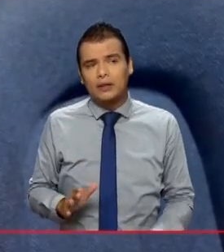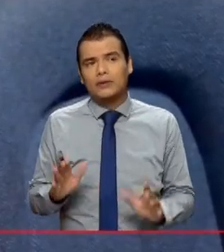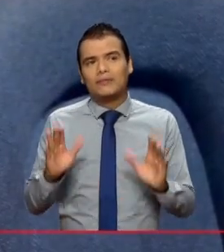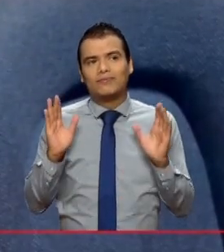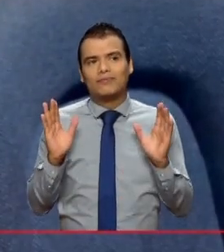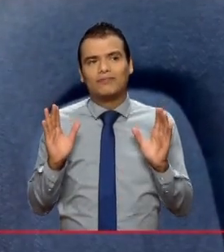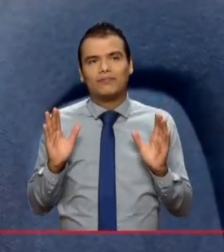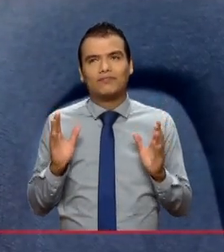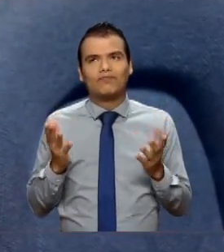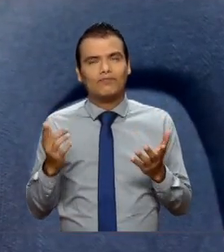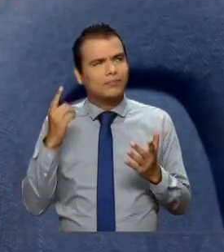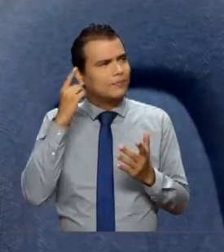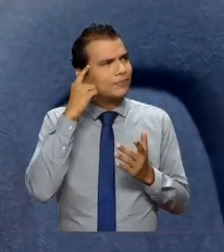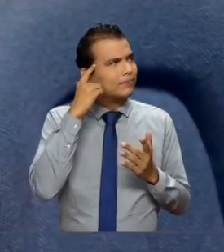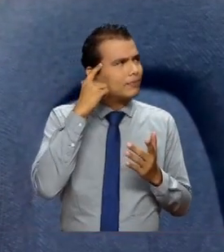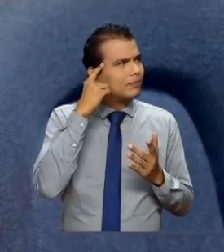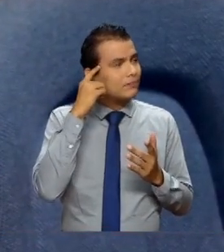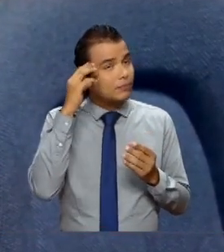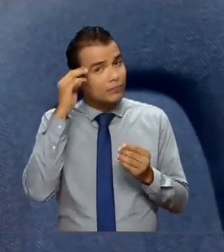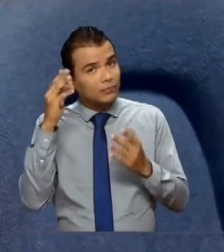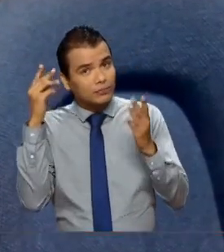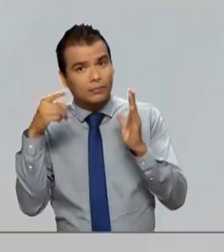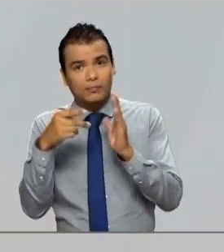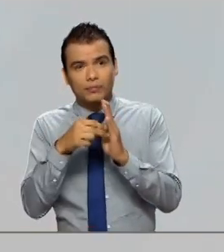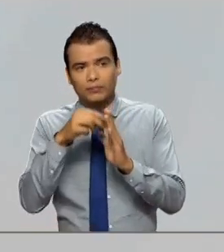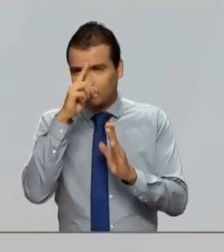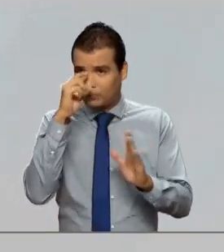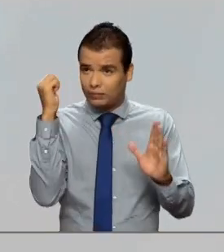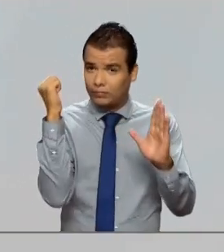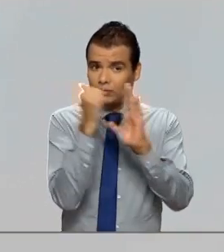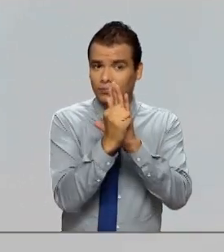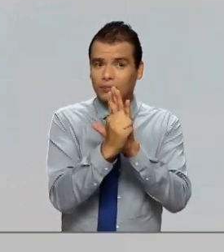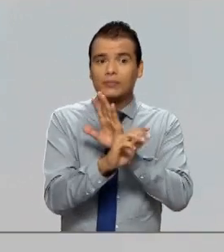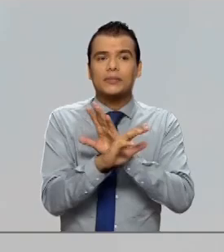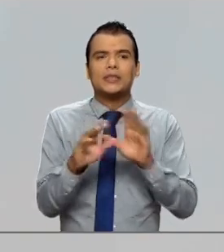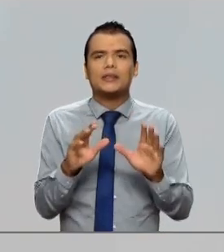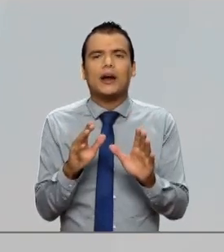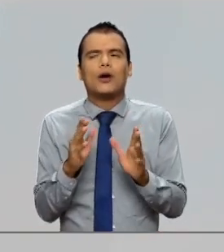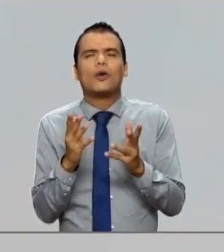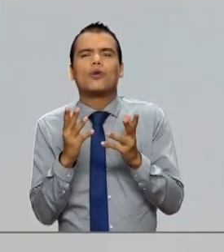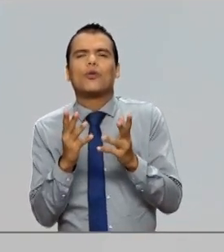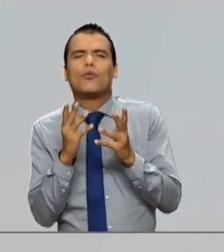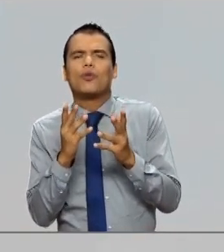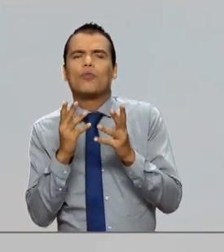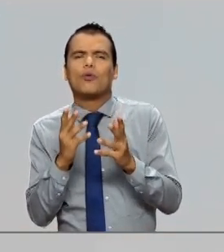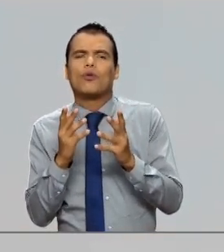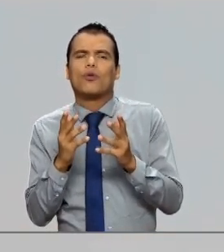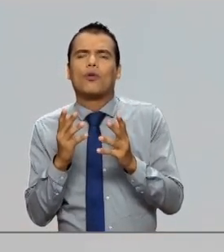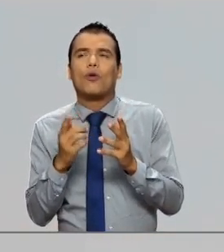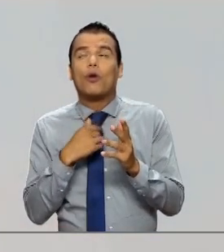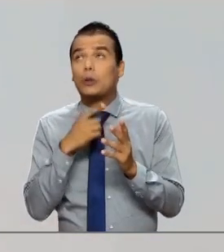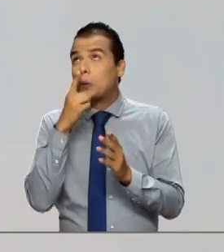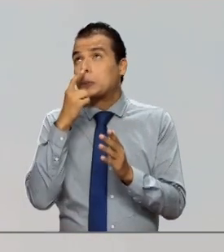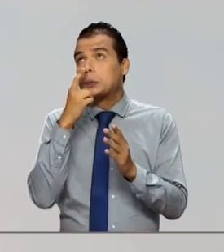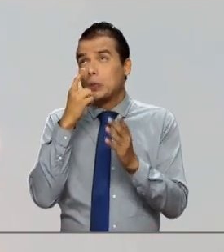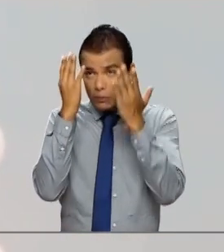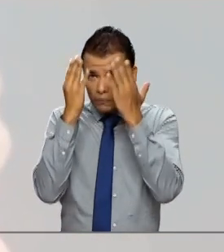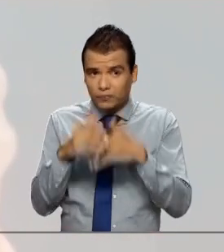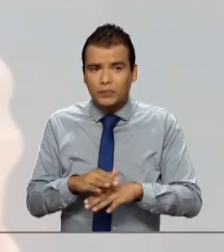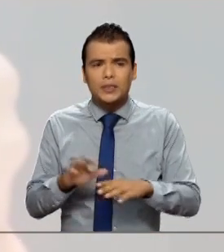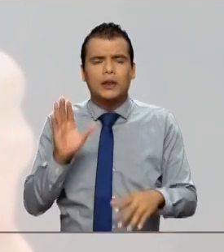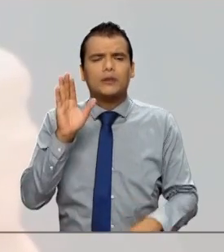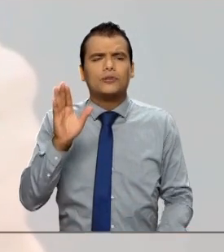conflicto el si perdonar es lo mismo que barrer las circunstancias dolorosas debajo de la alfombra, cómo llevar la vida en